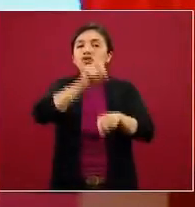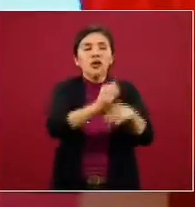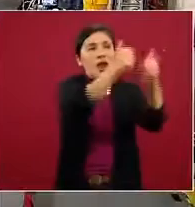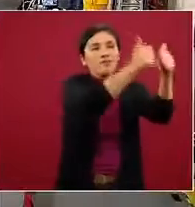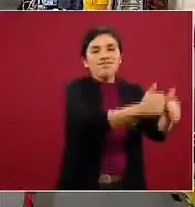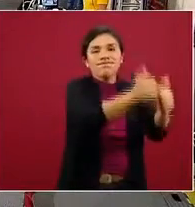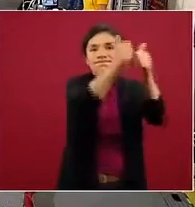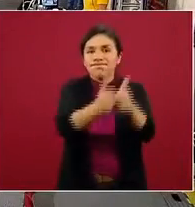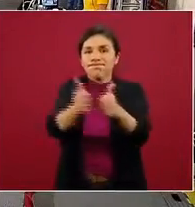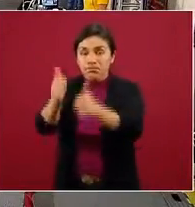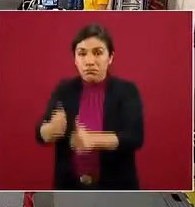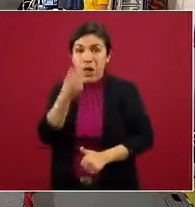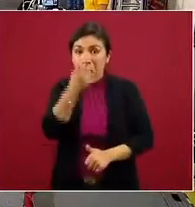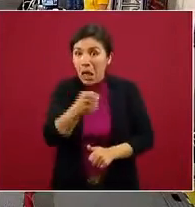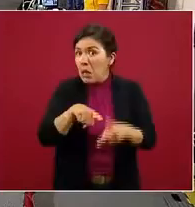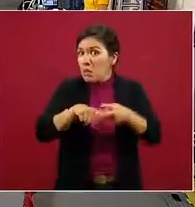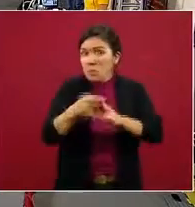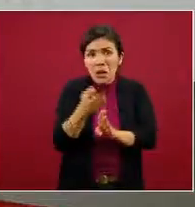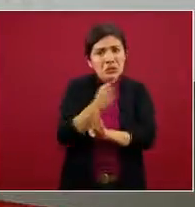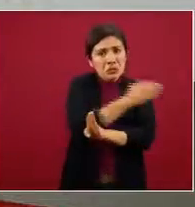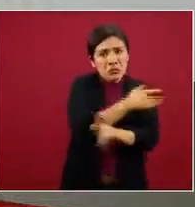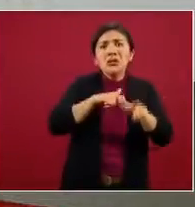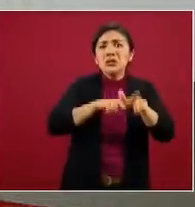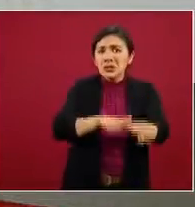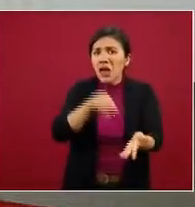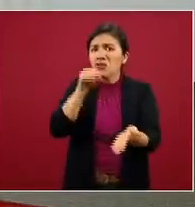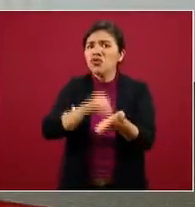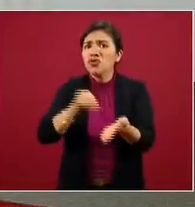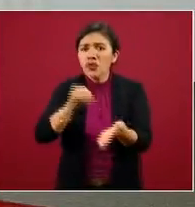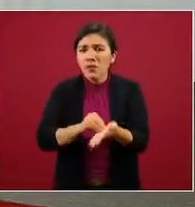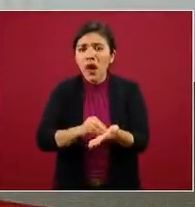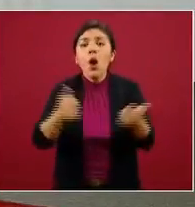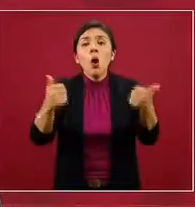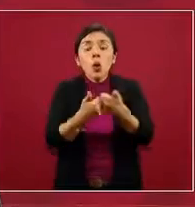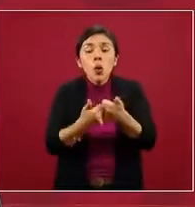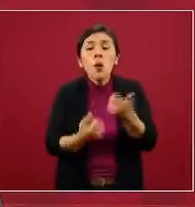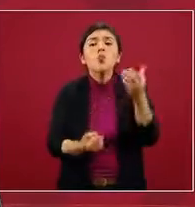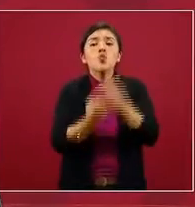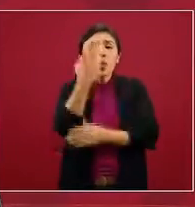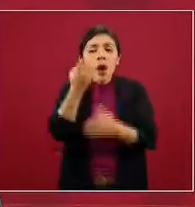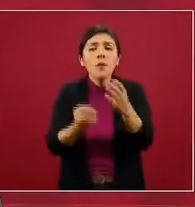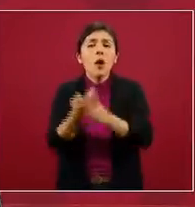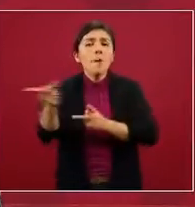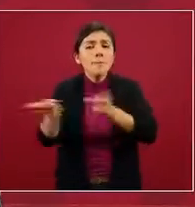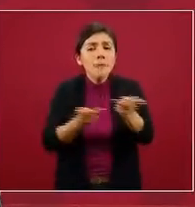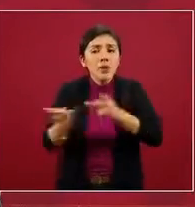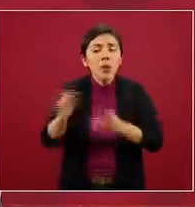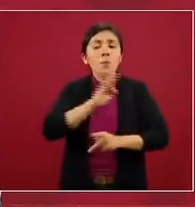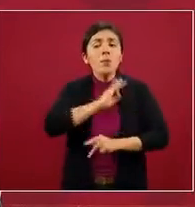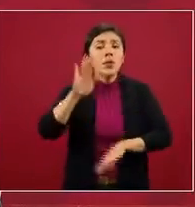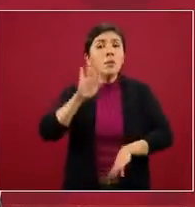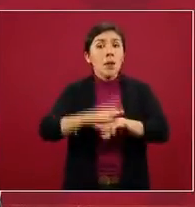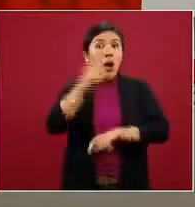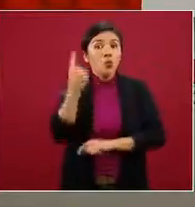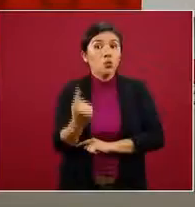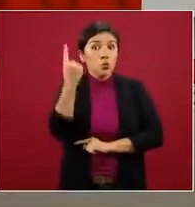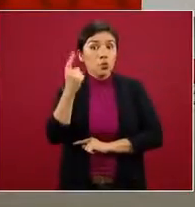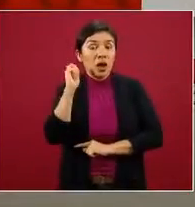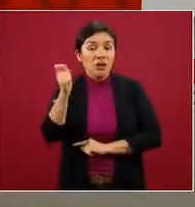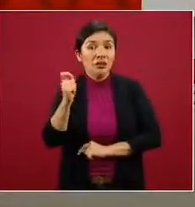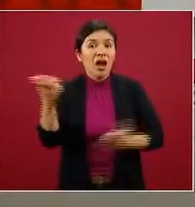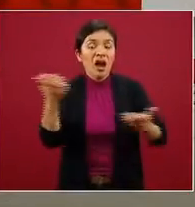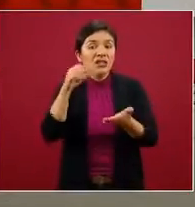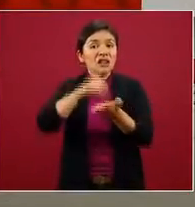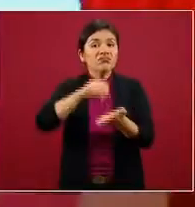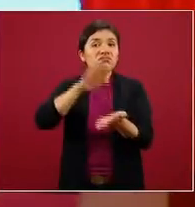grupo de contactos. Lo hemos hecho desde el inicio, se sigue haciendo y con nuevas iniciativas, posiblemente la más desarrollada ahorita es la